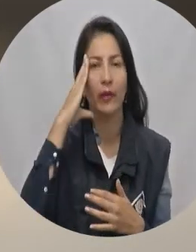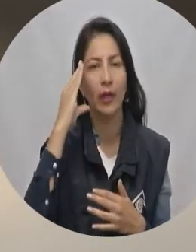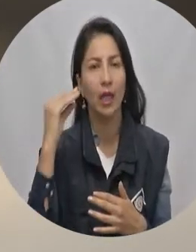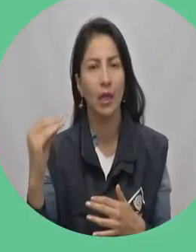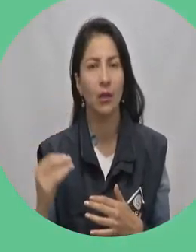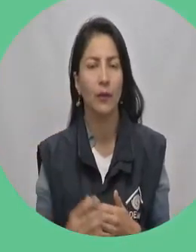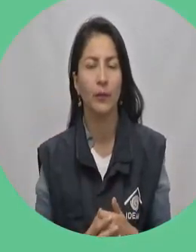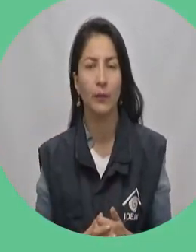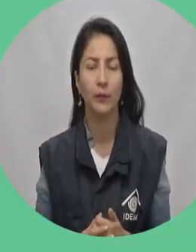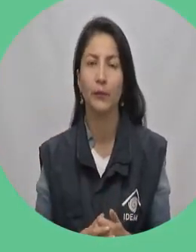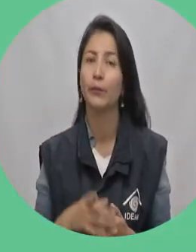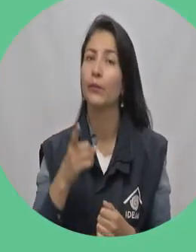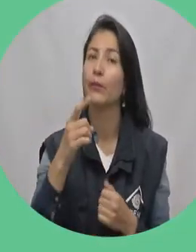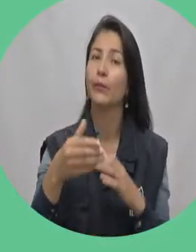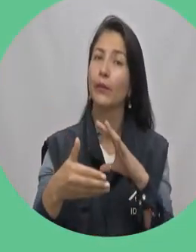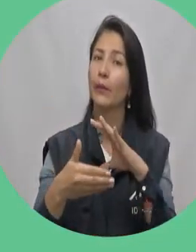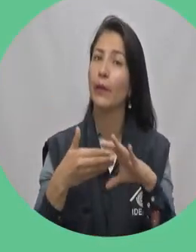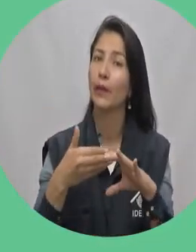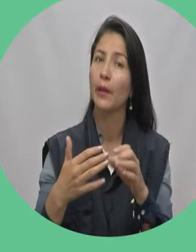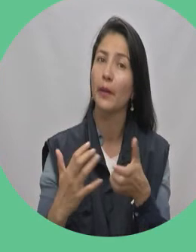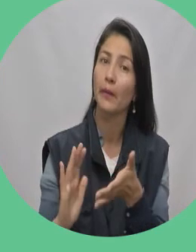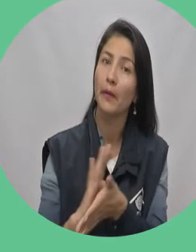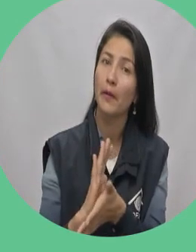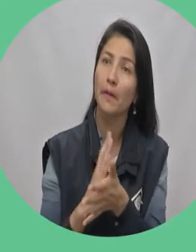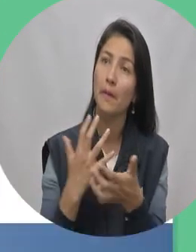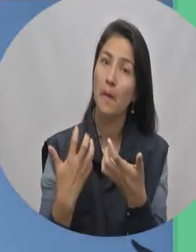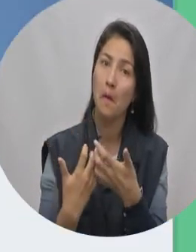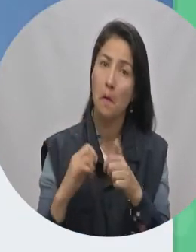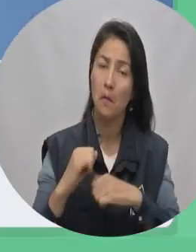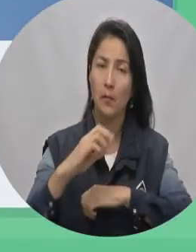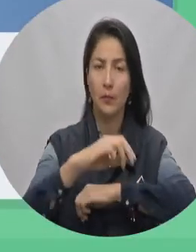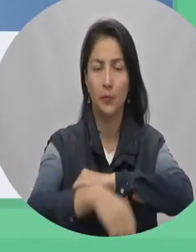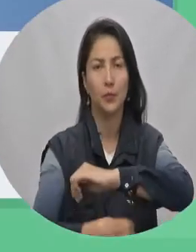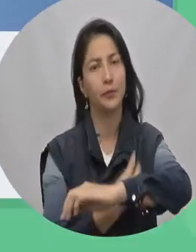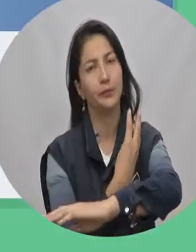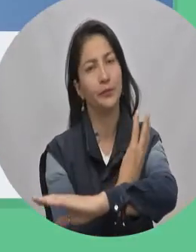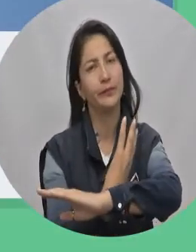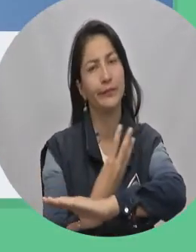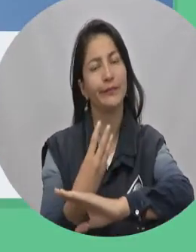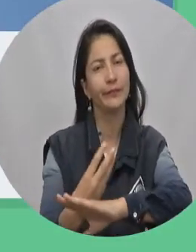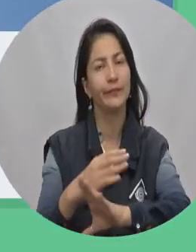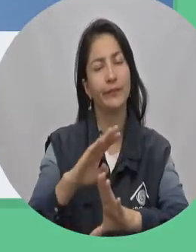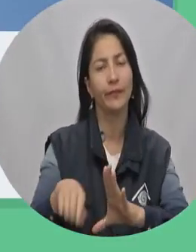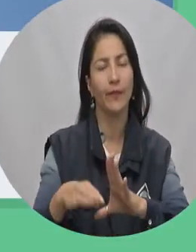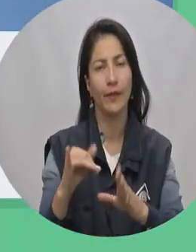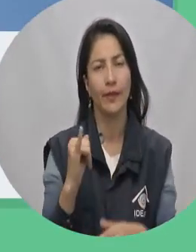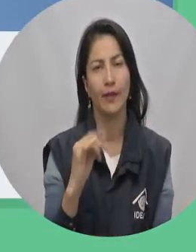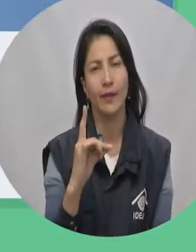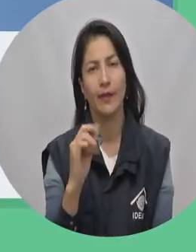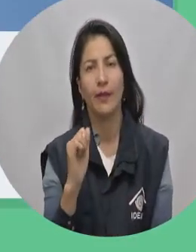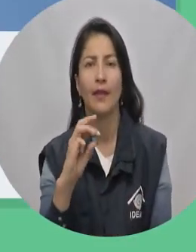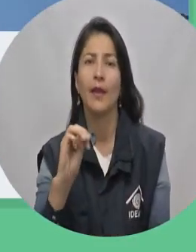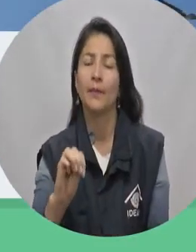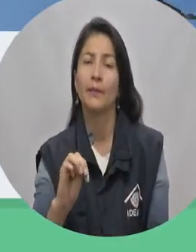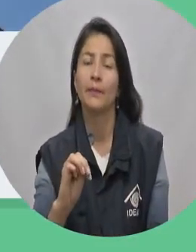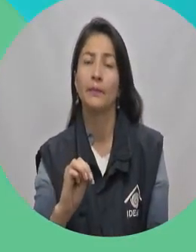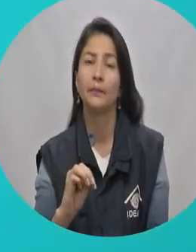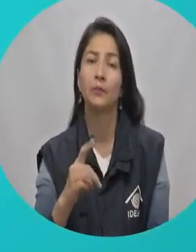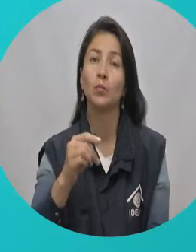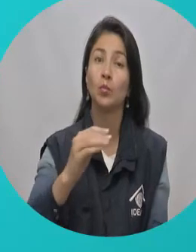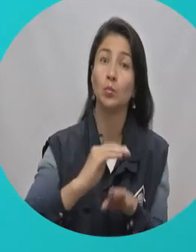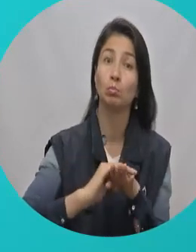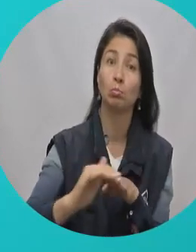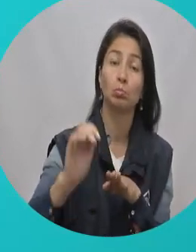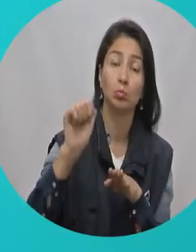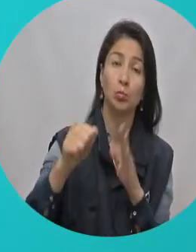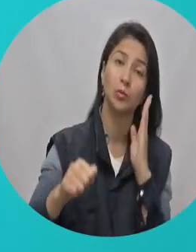en Salento, Quindío. Para mayor información sobre el pronóstico del tiempo, visítenos en www.ideam.gov